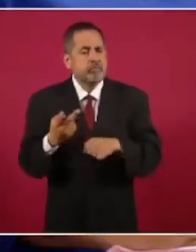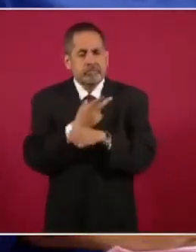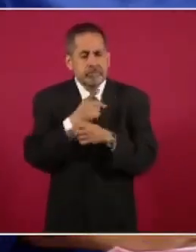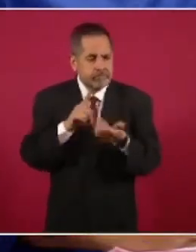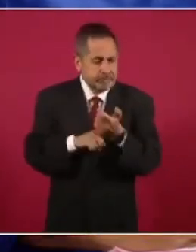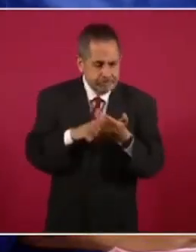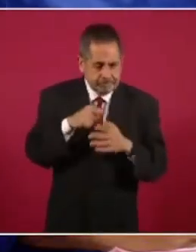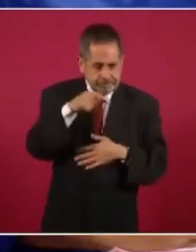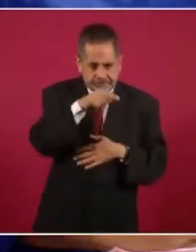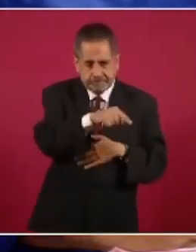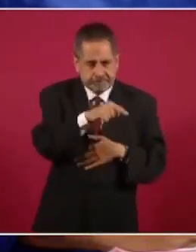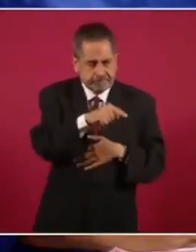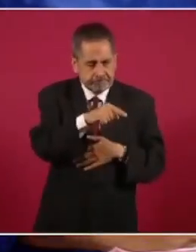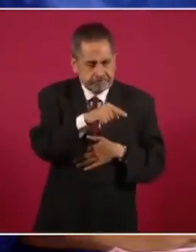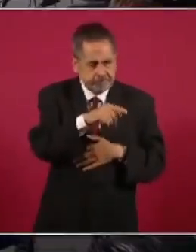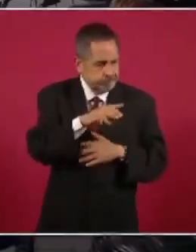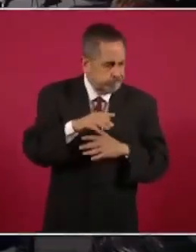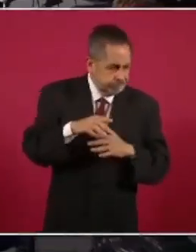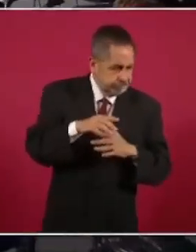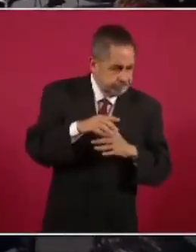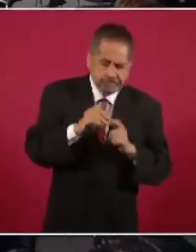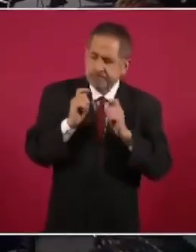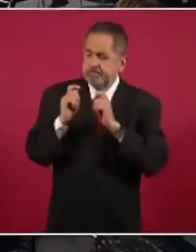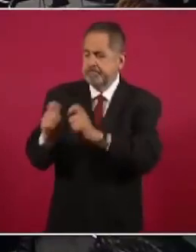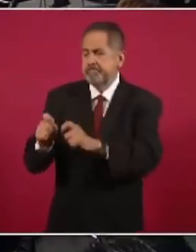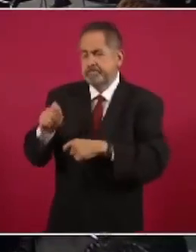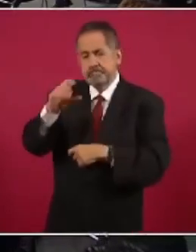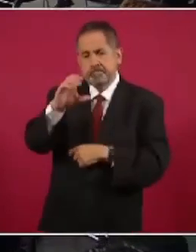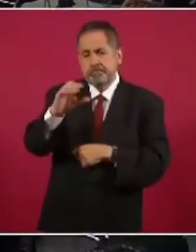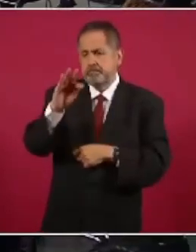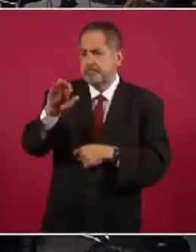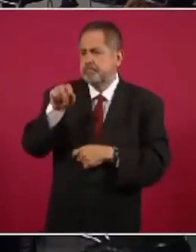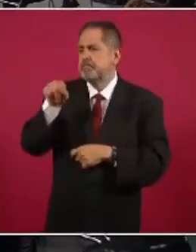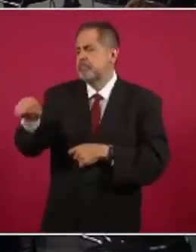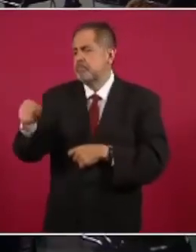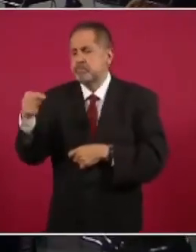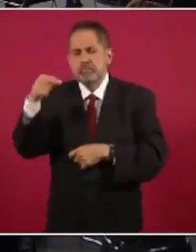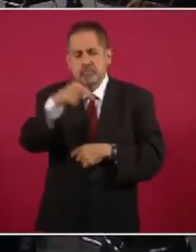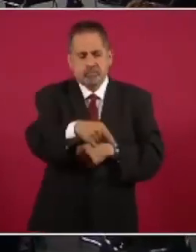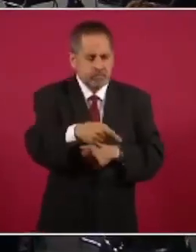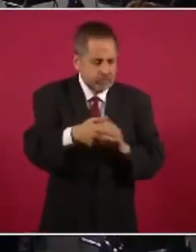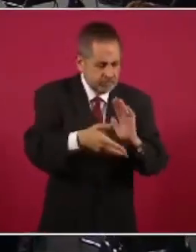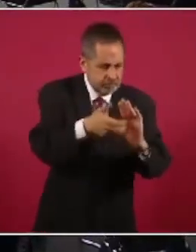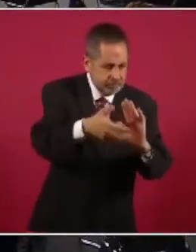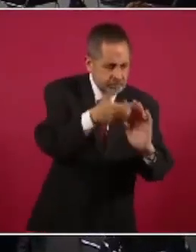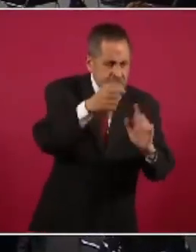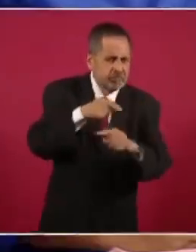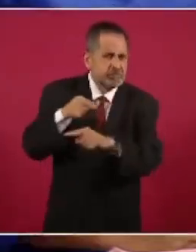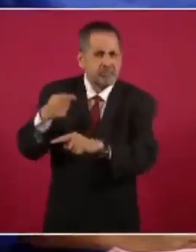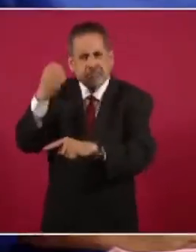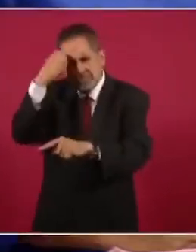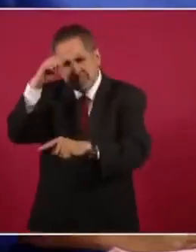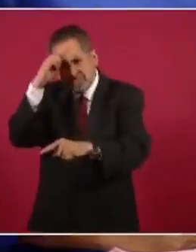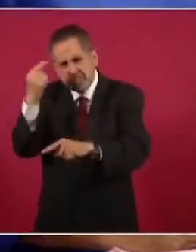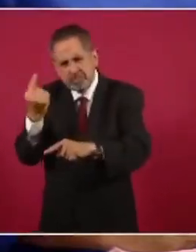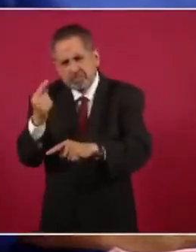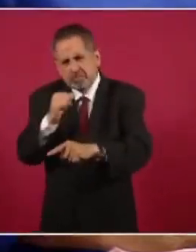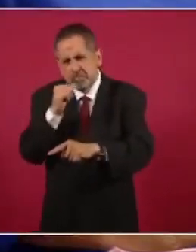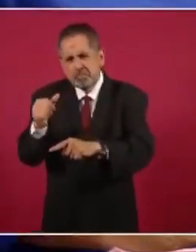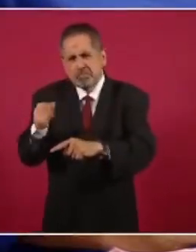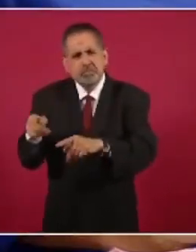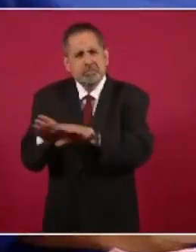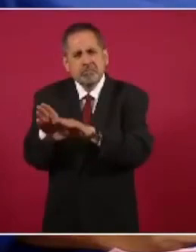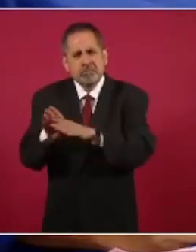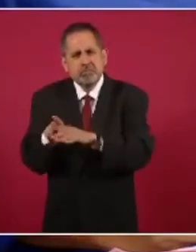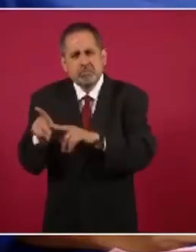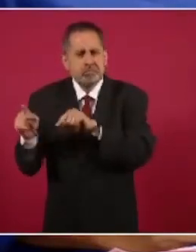para darle a la Comisión Federal de Electricidad el rescate de los mineros? Es decir, ¿qué experiencia tienen en esta materia o qué fue